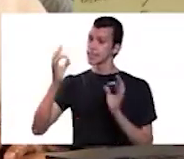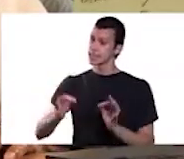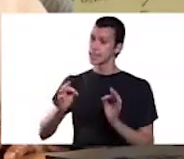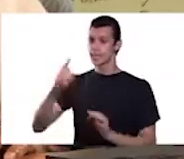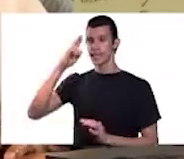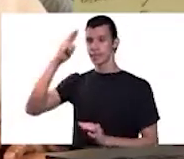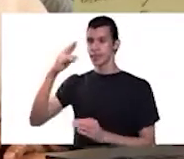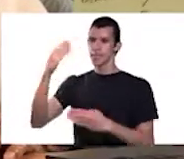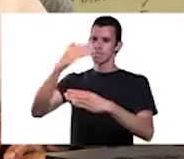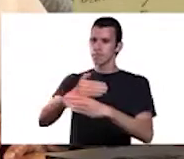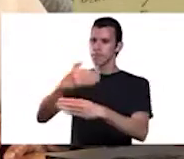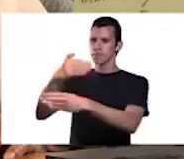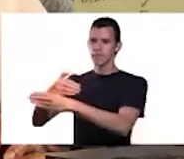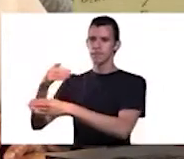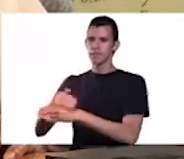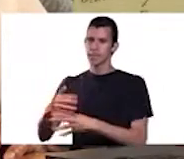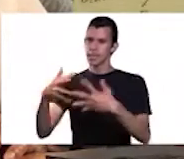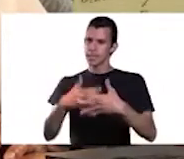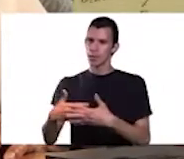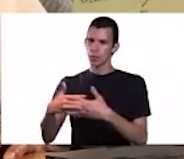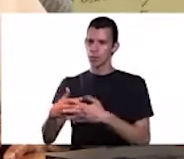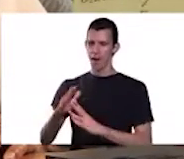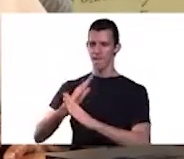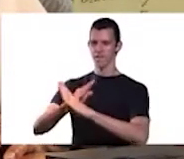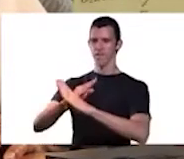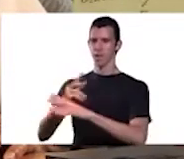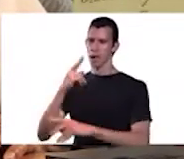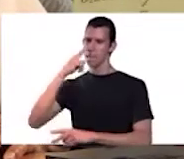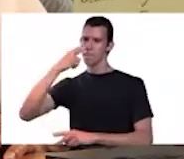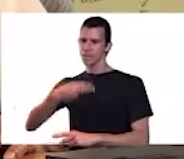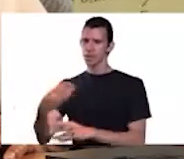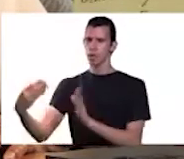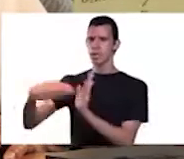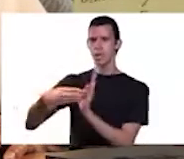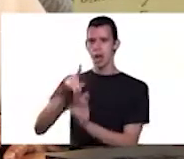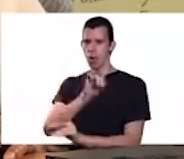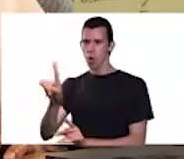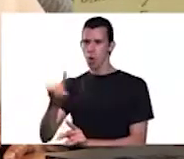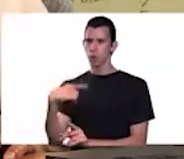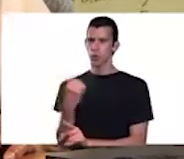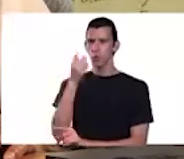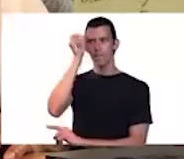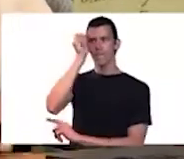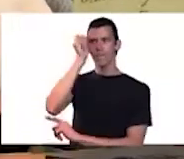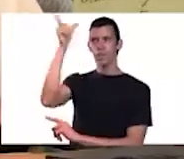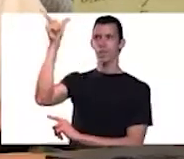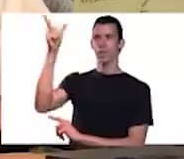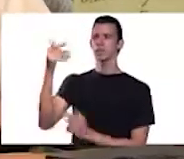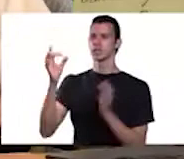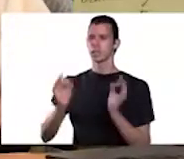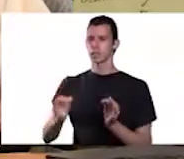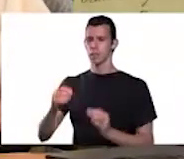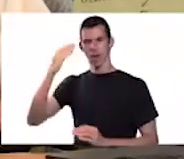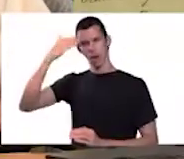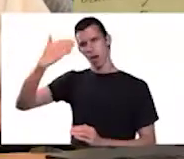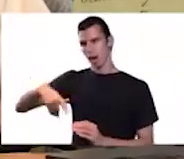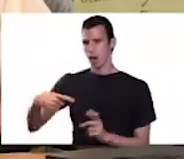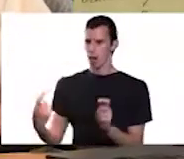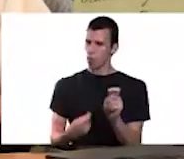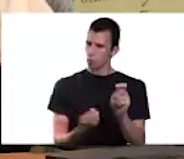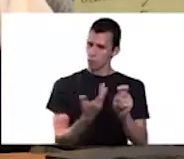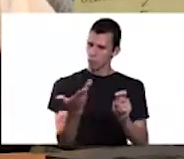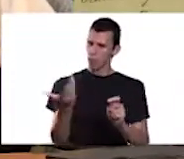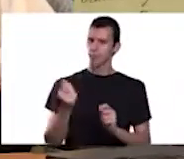atacándonos para no dejarnos obtener el petróleo que necesitamos. Por lo tanto, tenemos que ir a esta fuente de energía